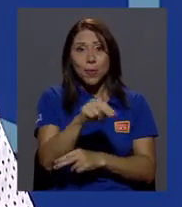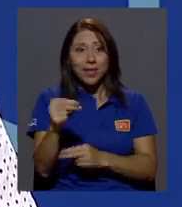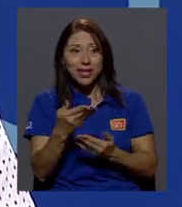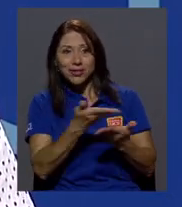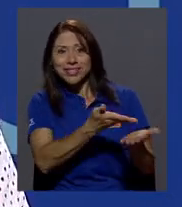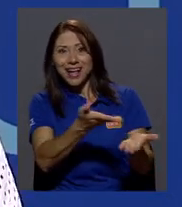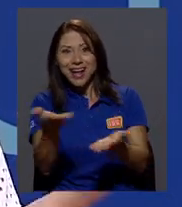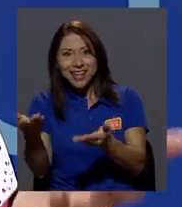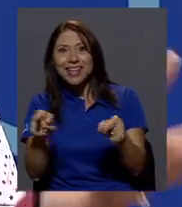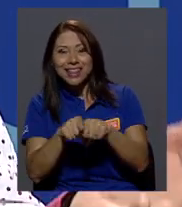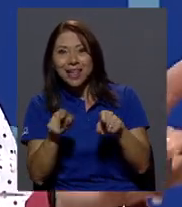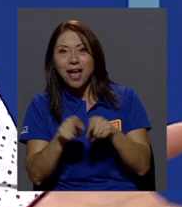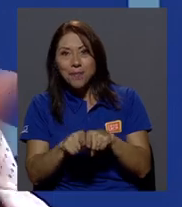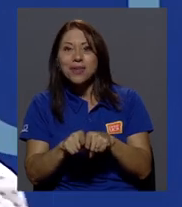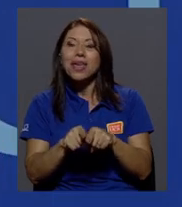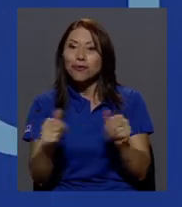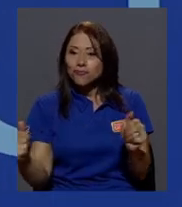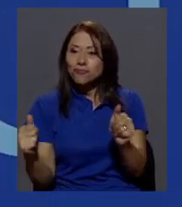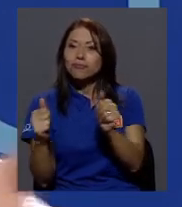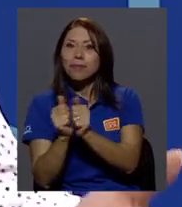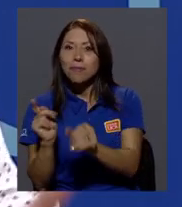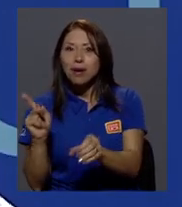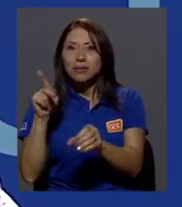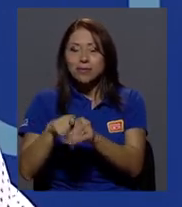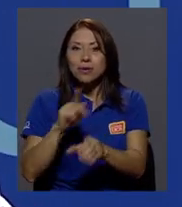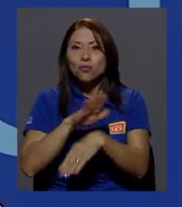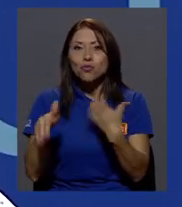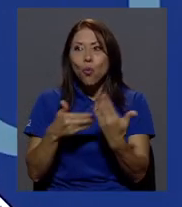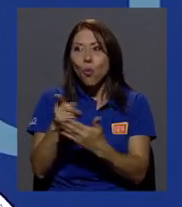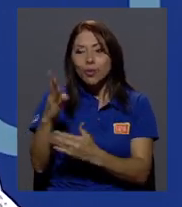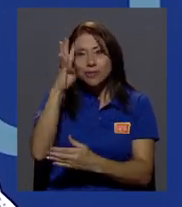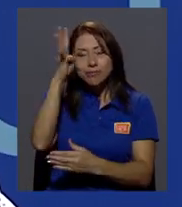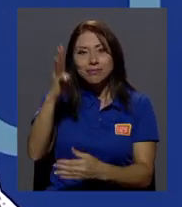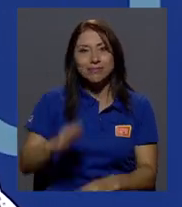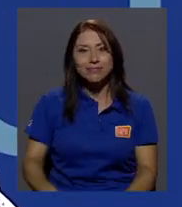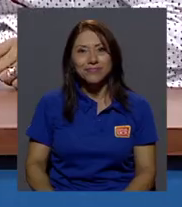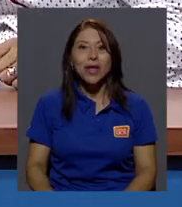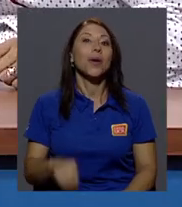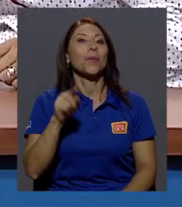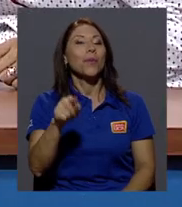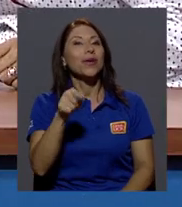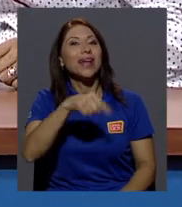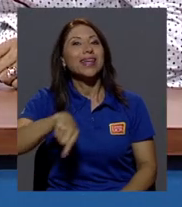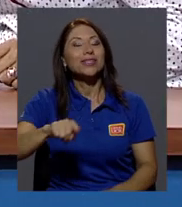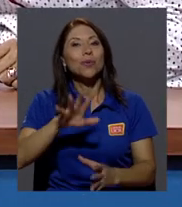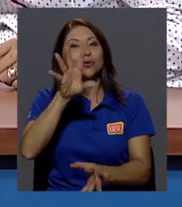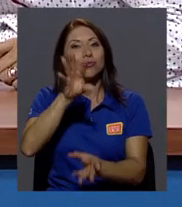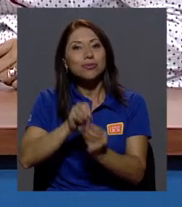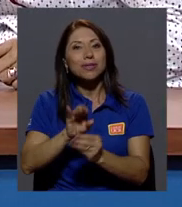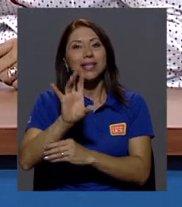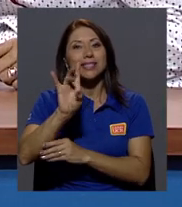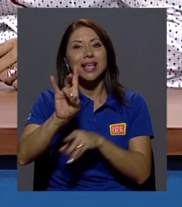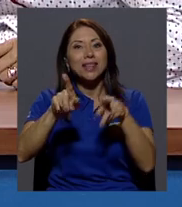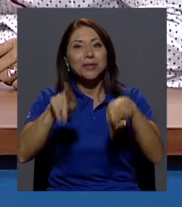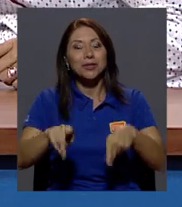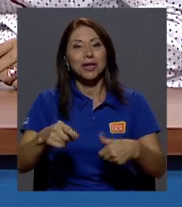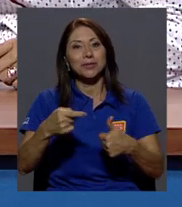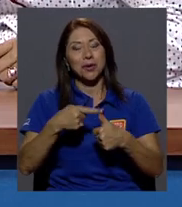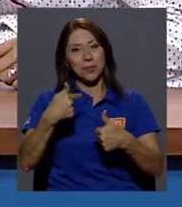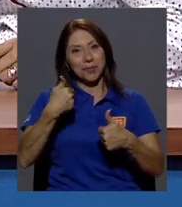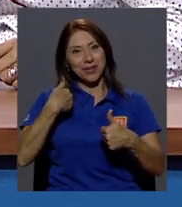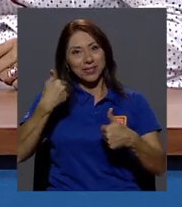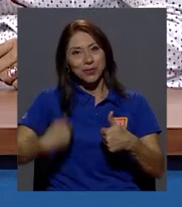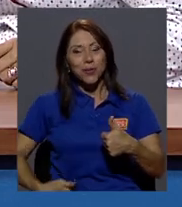están aquí en el set que también son copartícipes de todo este ingenio sí bueno en el ingenio somos siete personas bueno mi